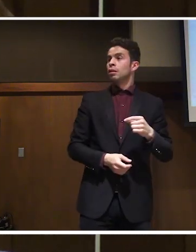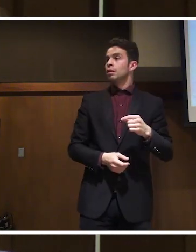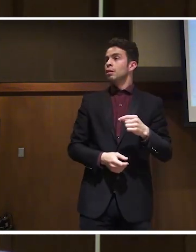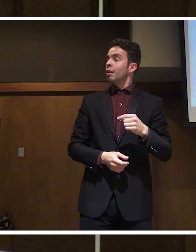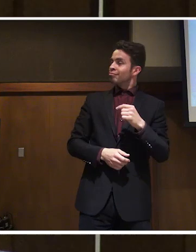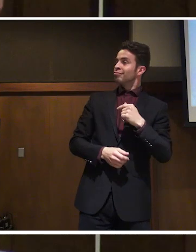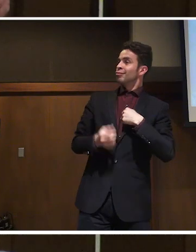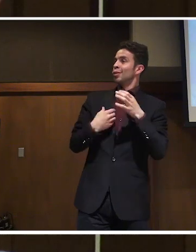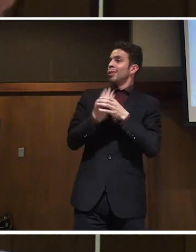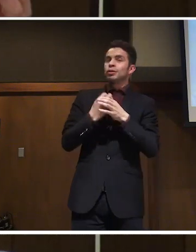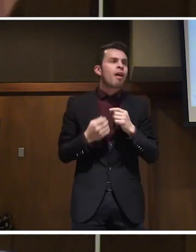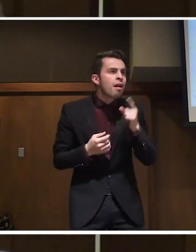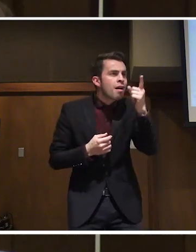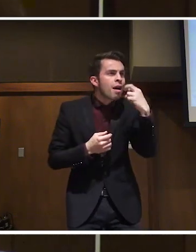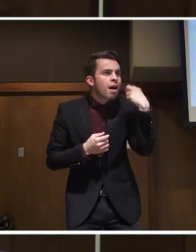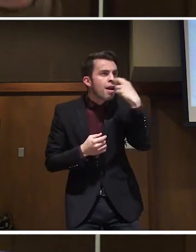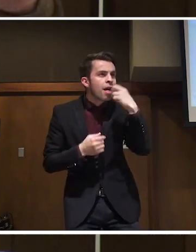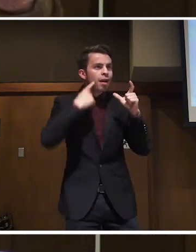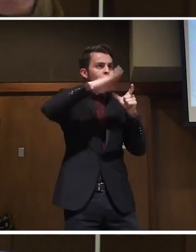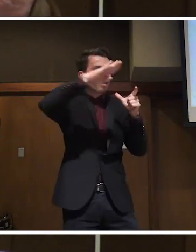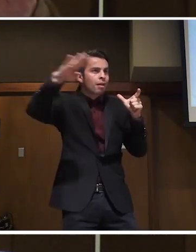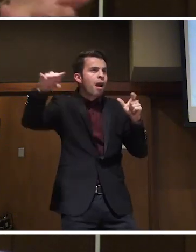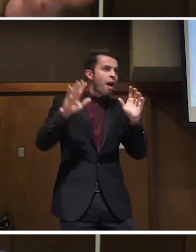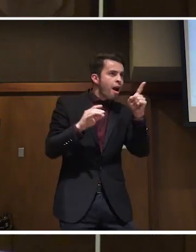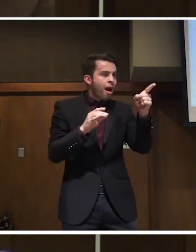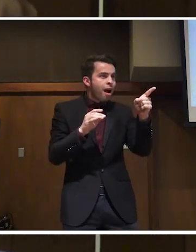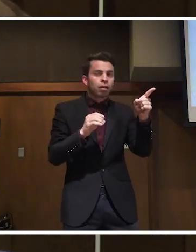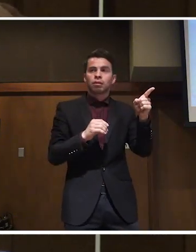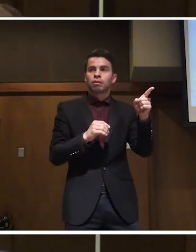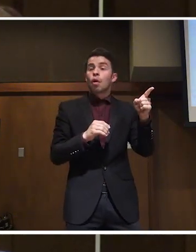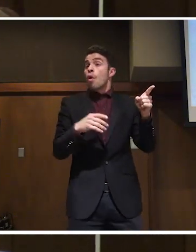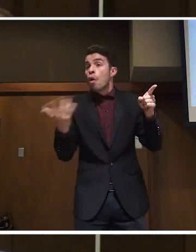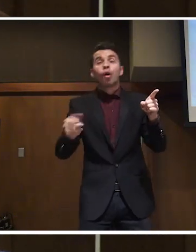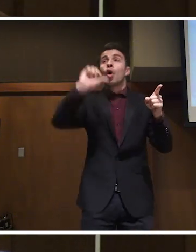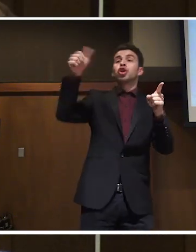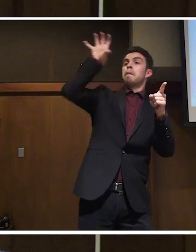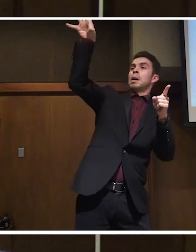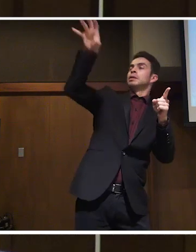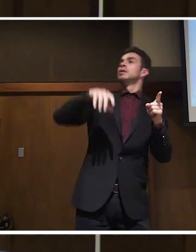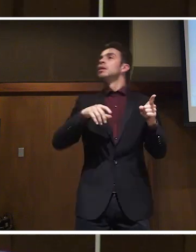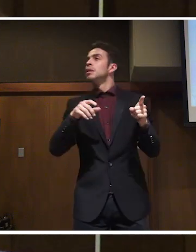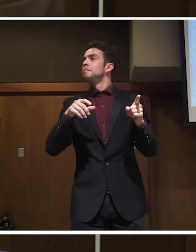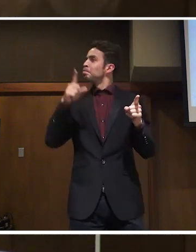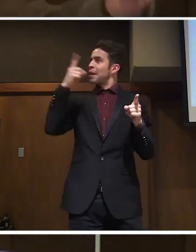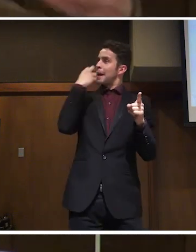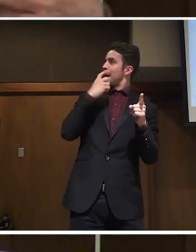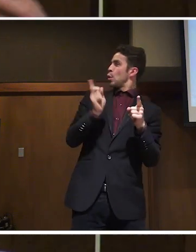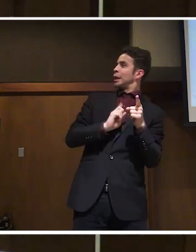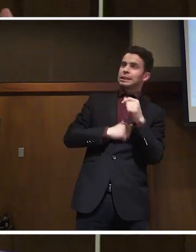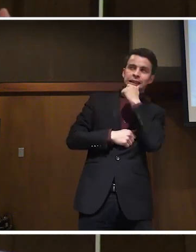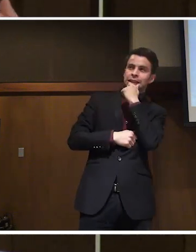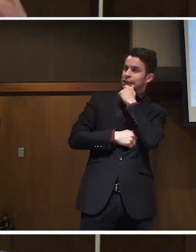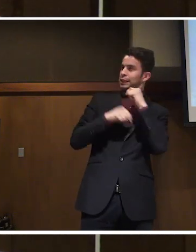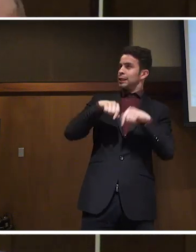cercano en términos de acento o de otra cosa a gente que está en otro país, o a un barranquillero o Samario lo siente más cercano